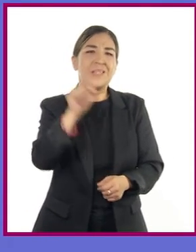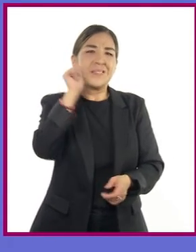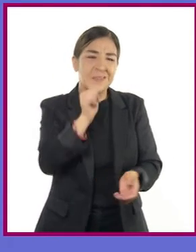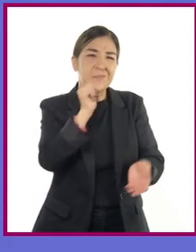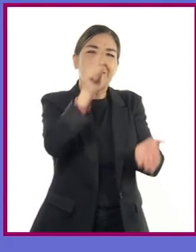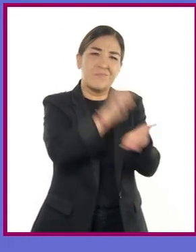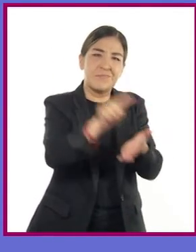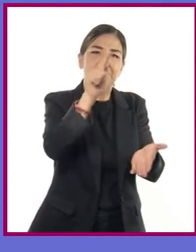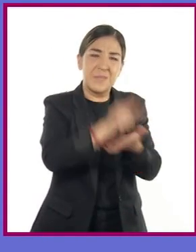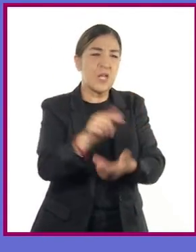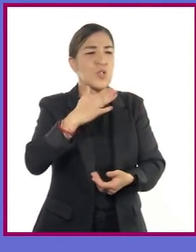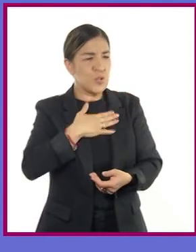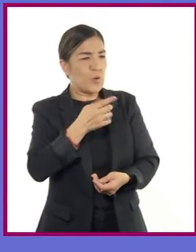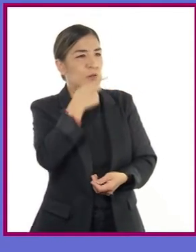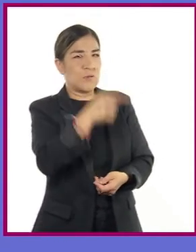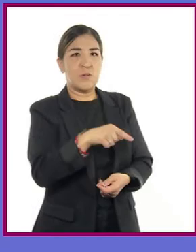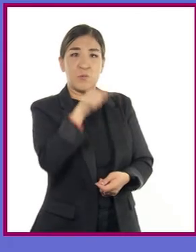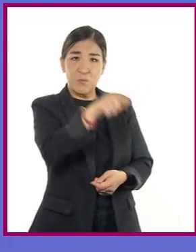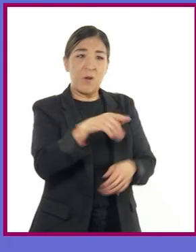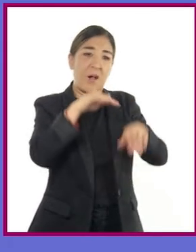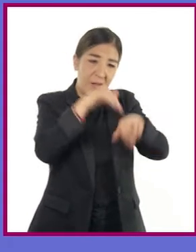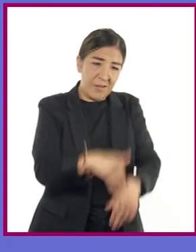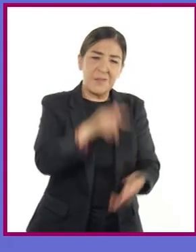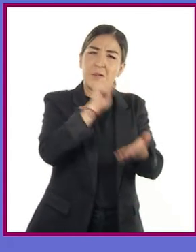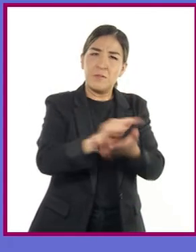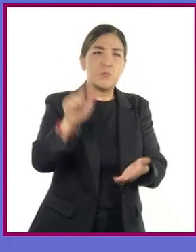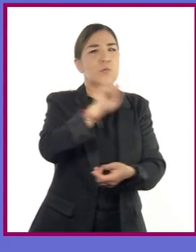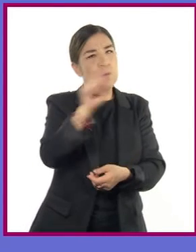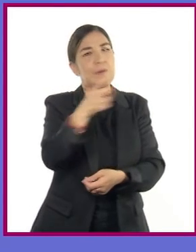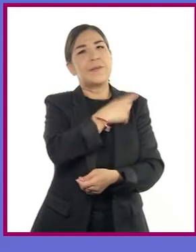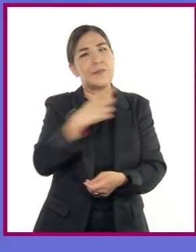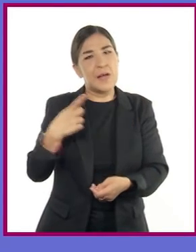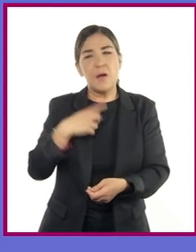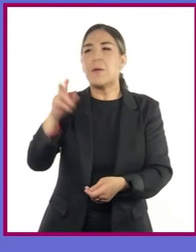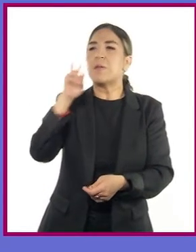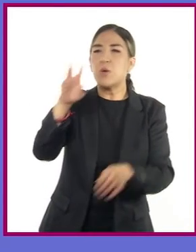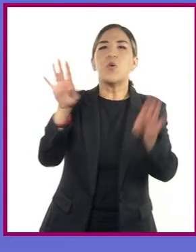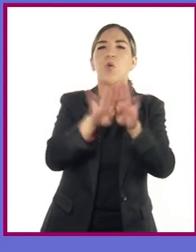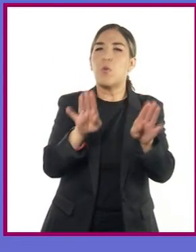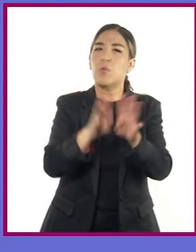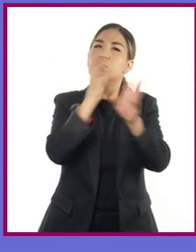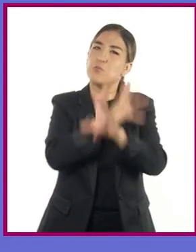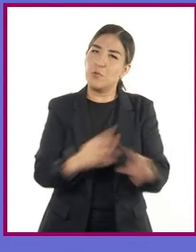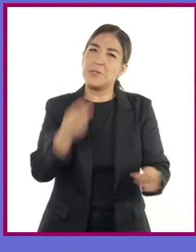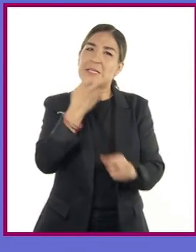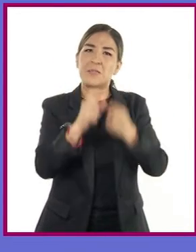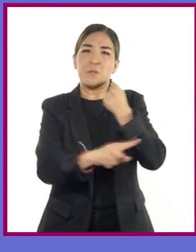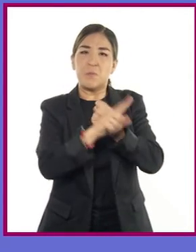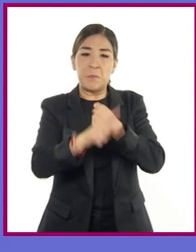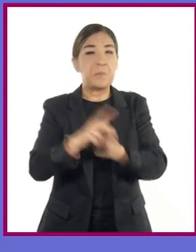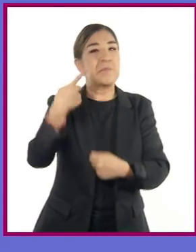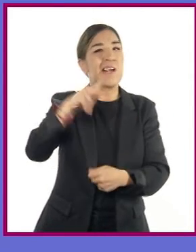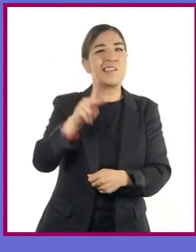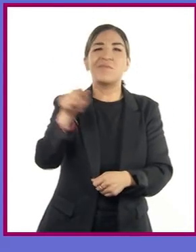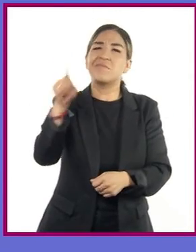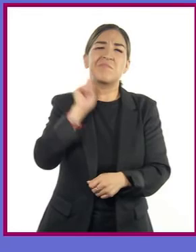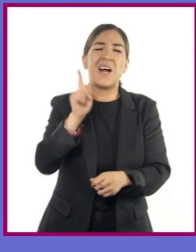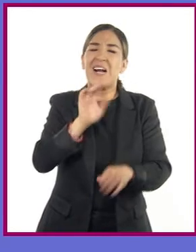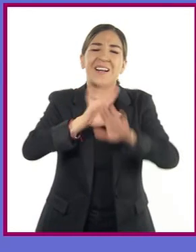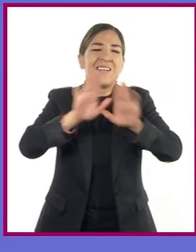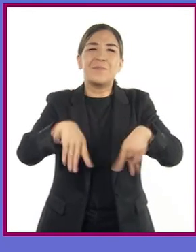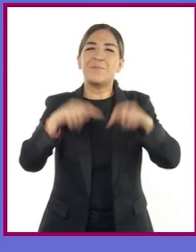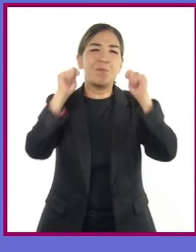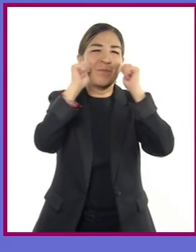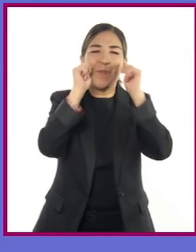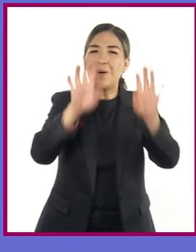le he dicho, esto no se vale y tendríamos que encontrar una manera de resolverlo, pero no me escucha y dice que